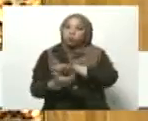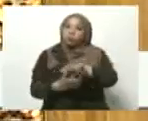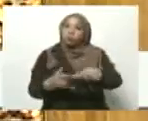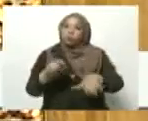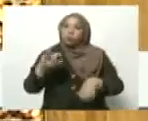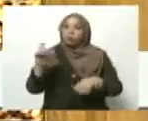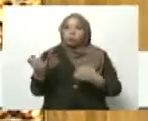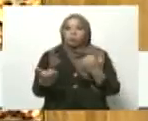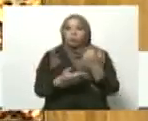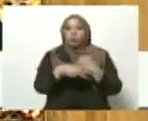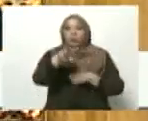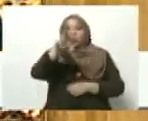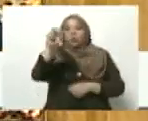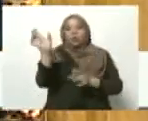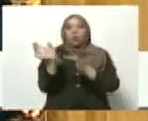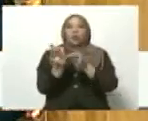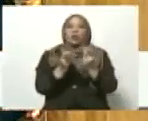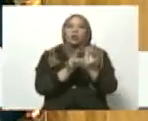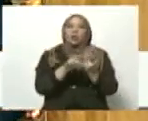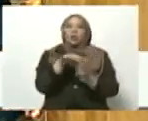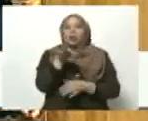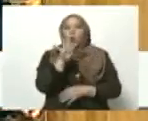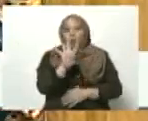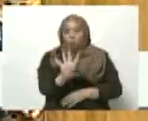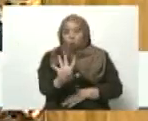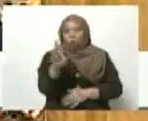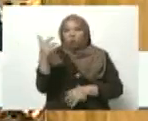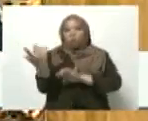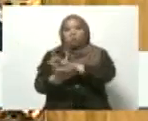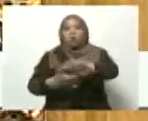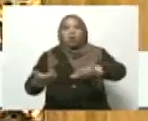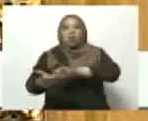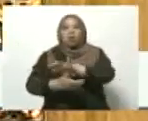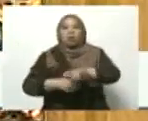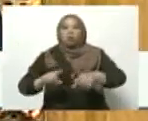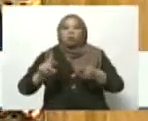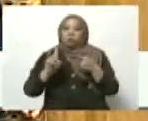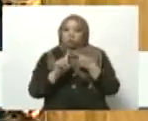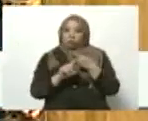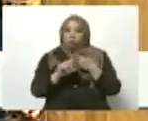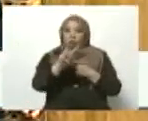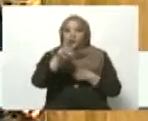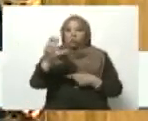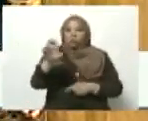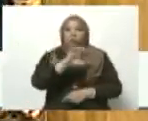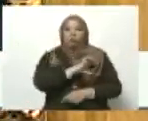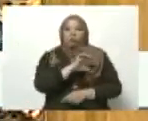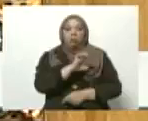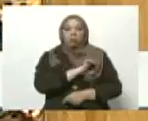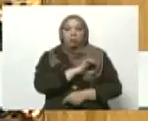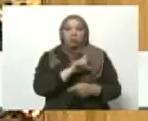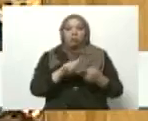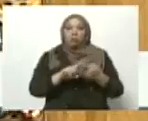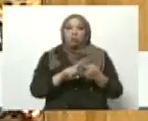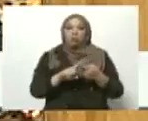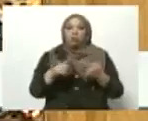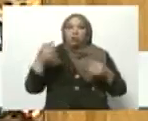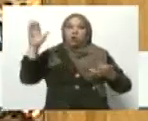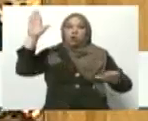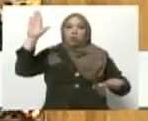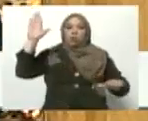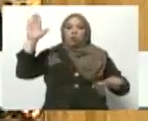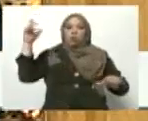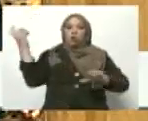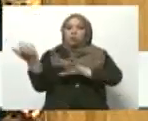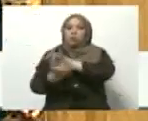golpe de Estado es nada más el 30 de abril. Son 4 ataques. El primer ataque ocurrió el 23 de enero con la autoproclamación, que se esperaba que se desatara un